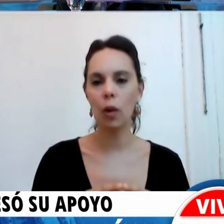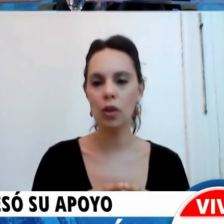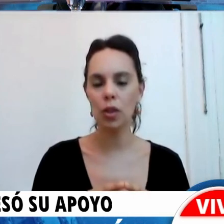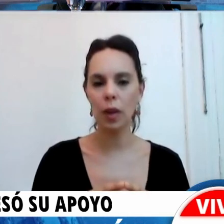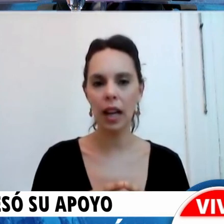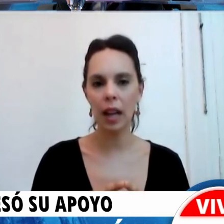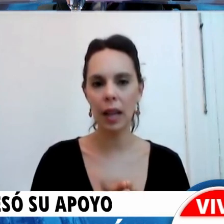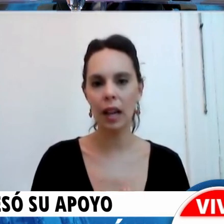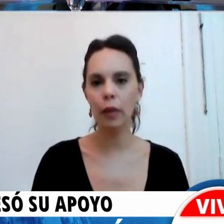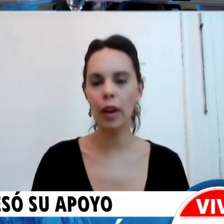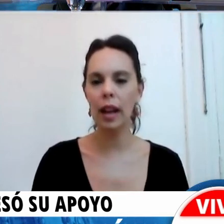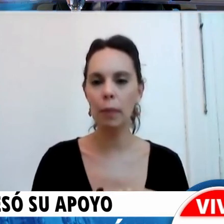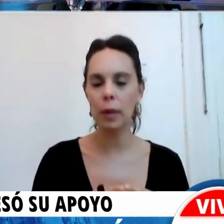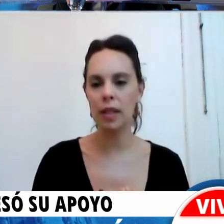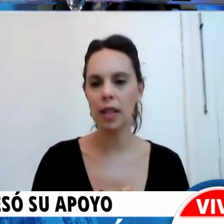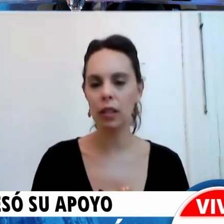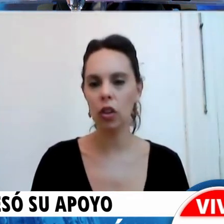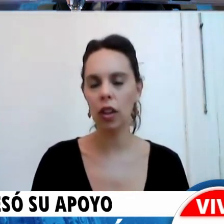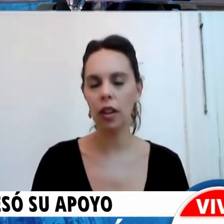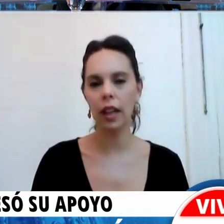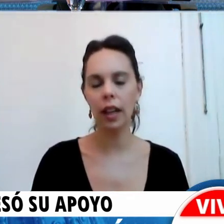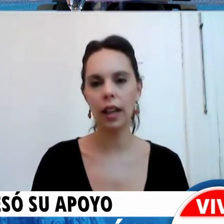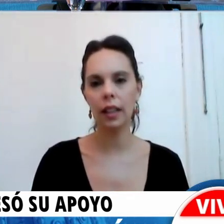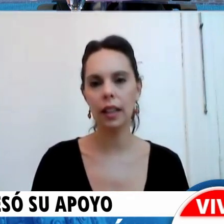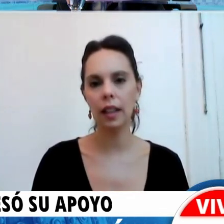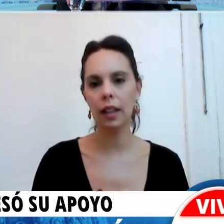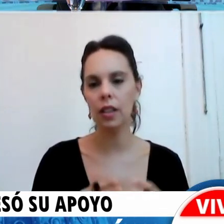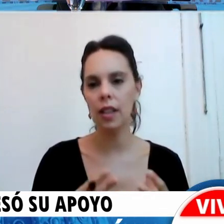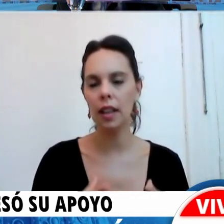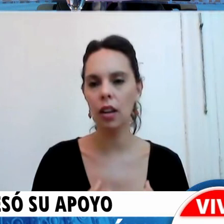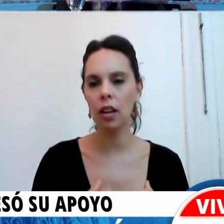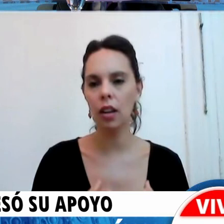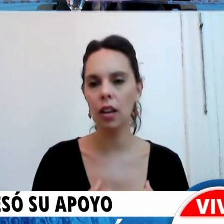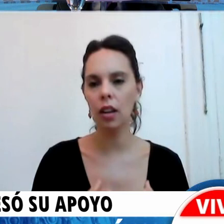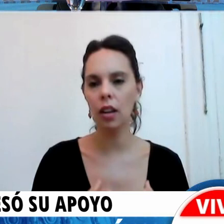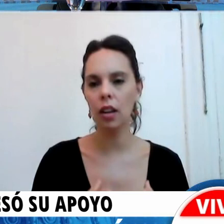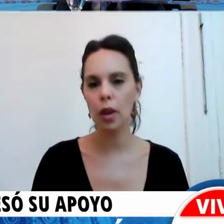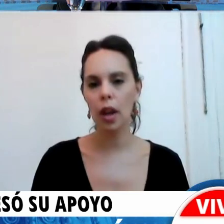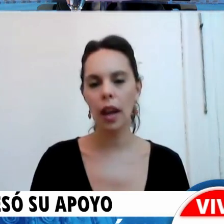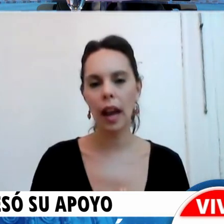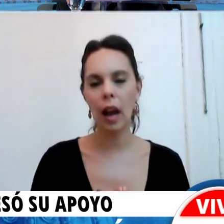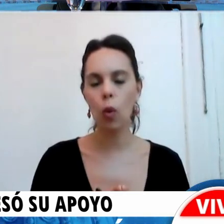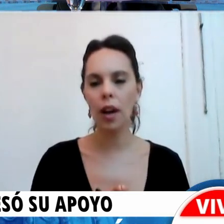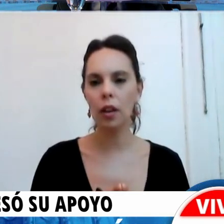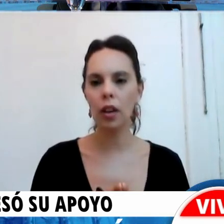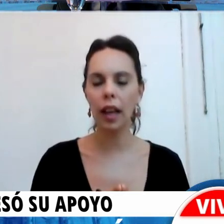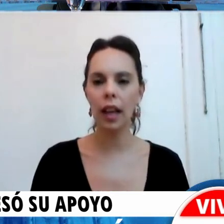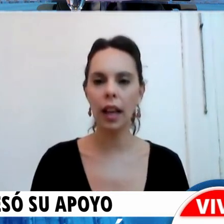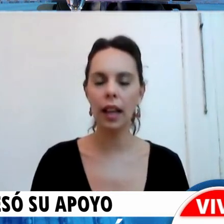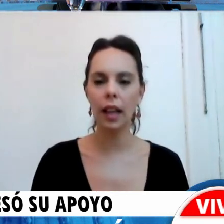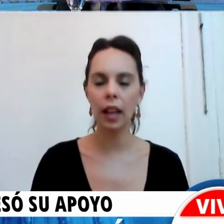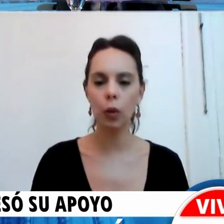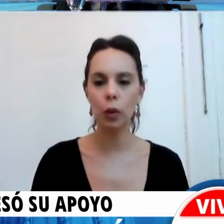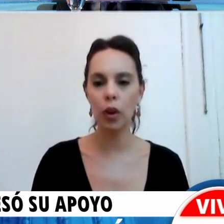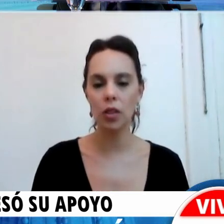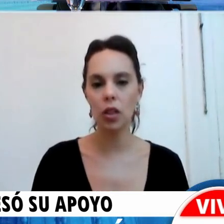desde la Unión Cívica Radical fue el primer sector, sí, desde donde salieron los apoyos al acuerdo que